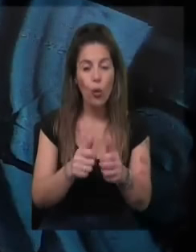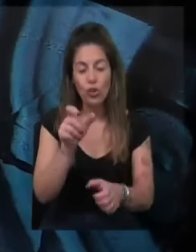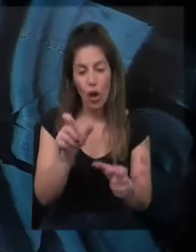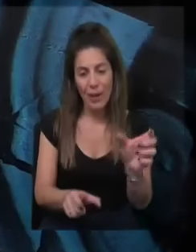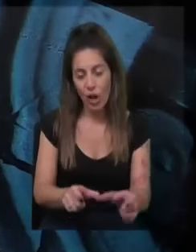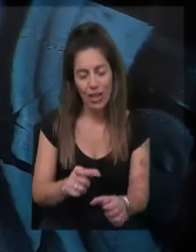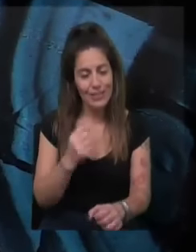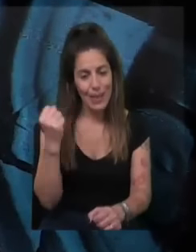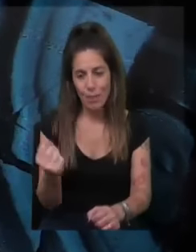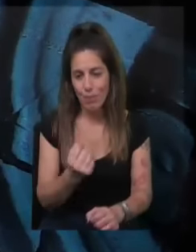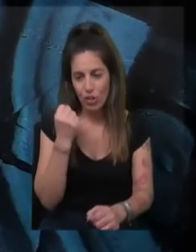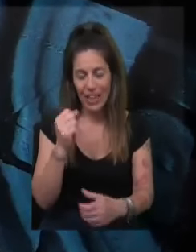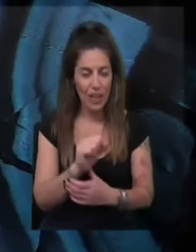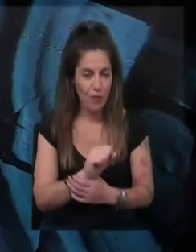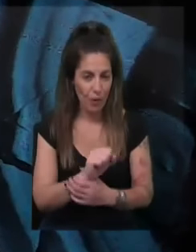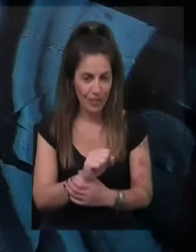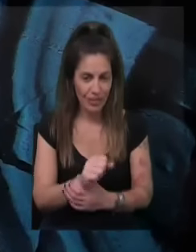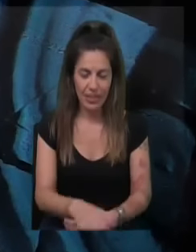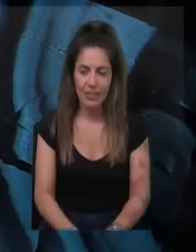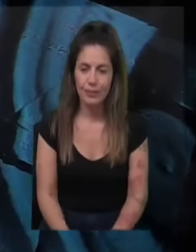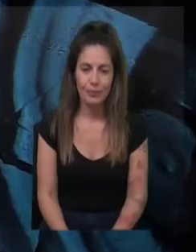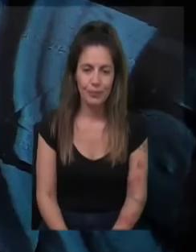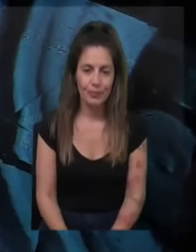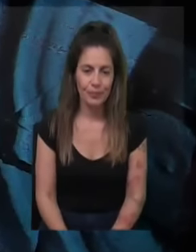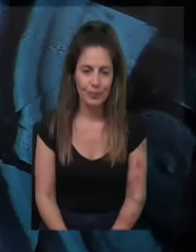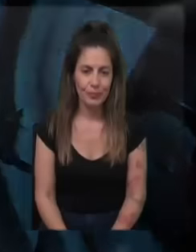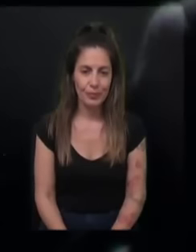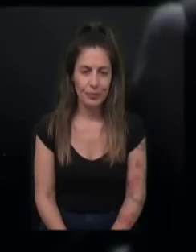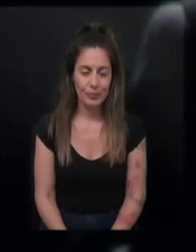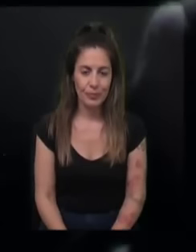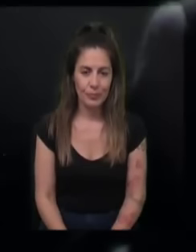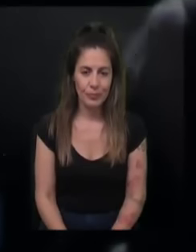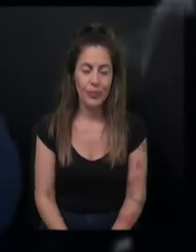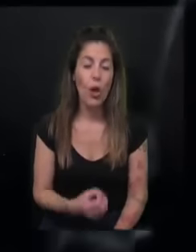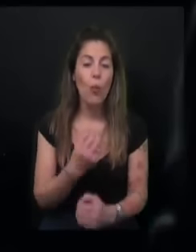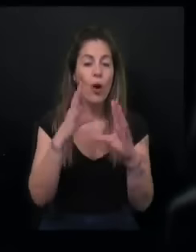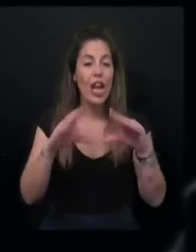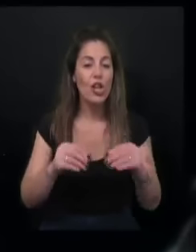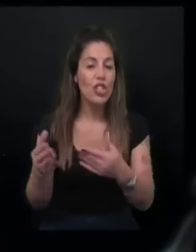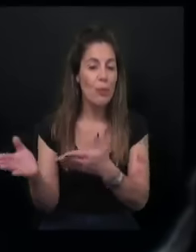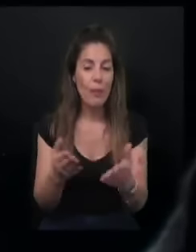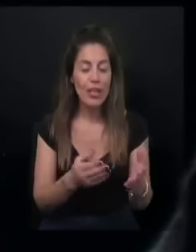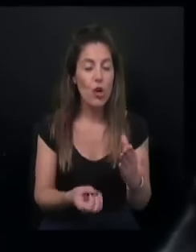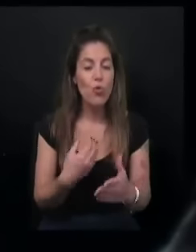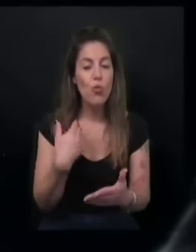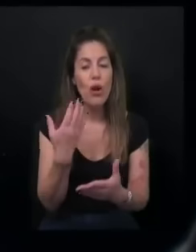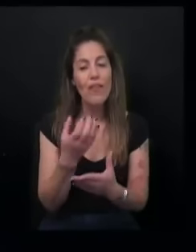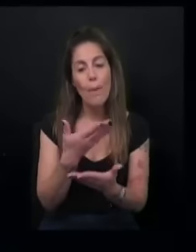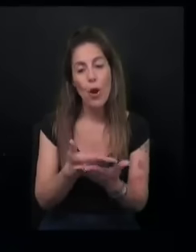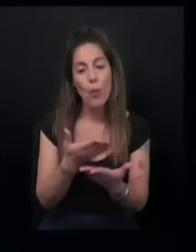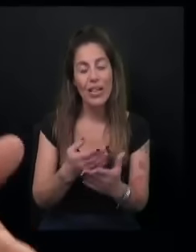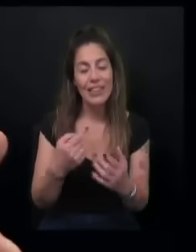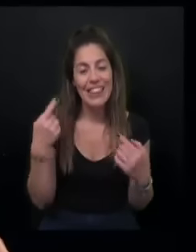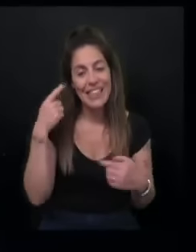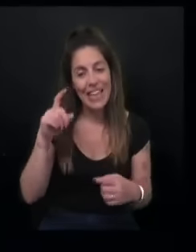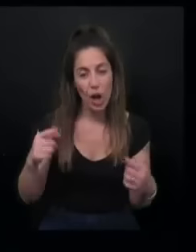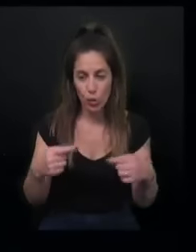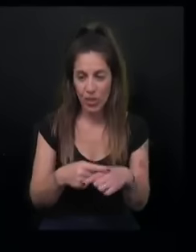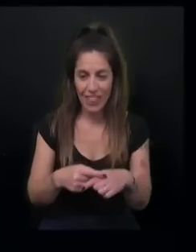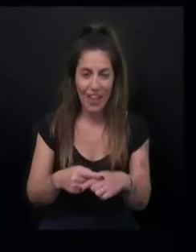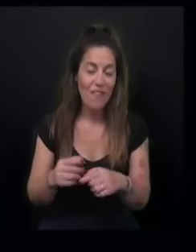Snoop dog o Mike Tyson Buenas noches Bienvenidos a una nueva propuesta de ideas cruzadas Daniel